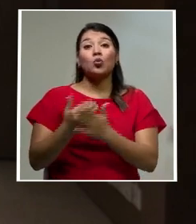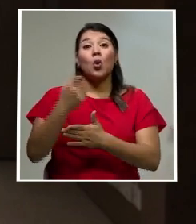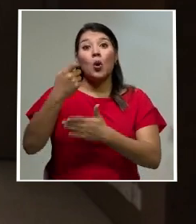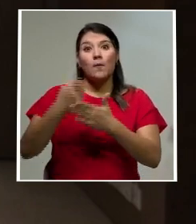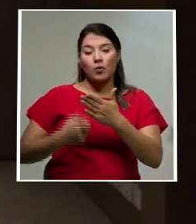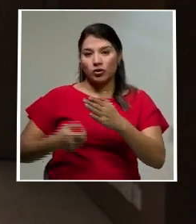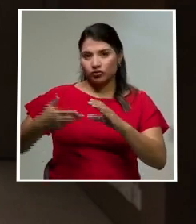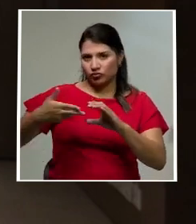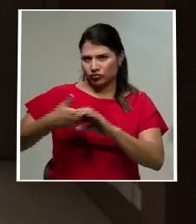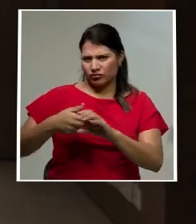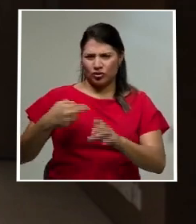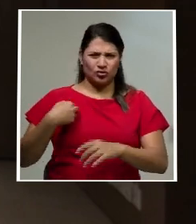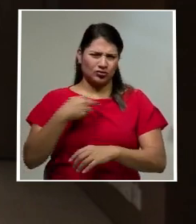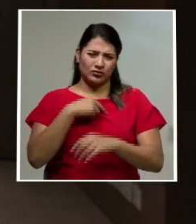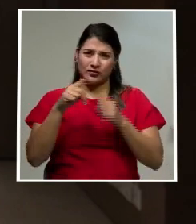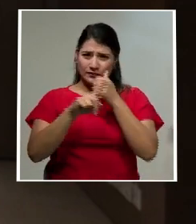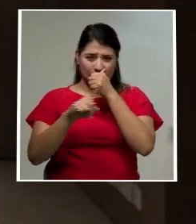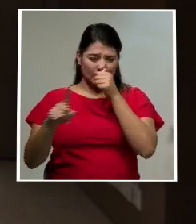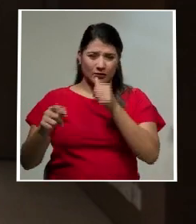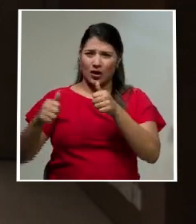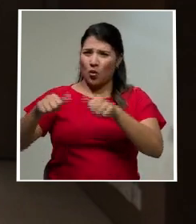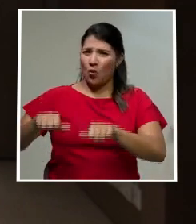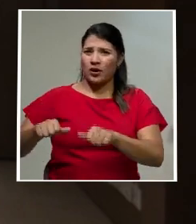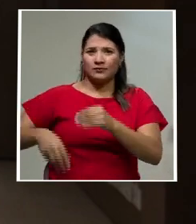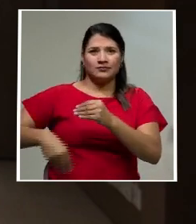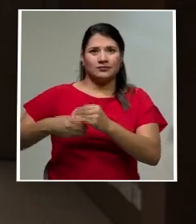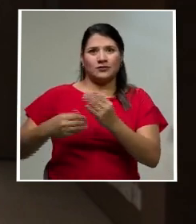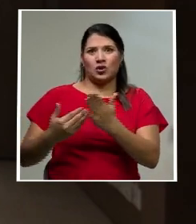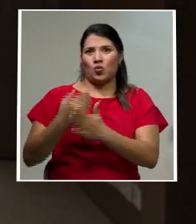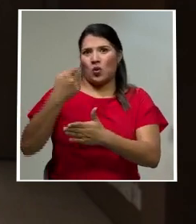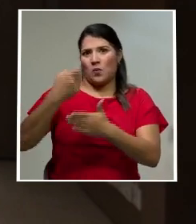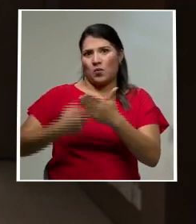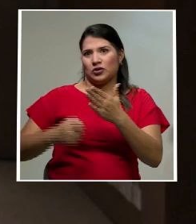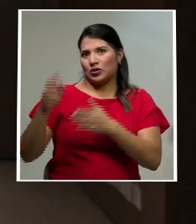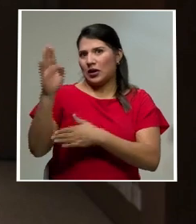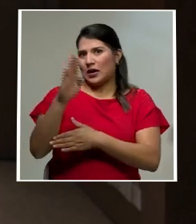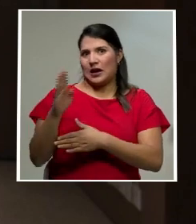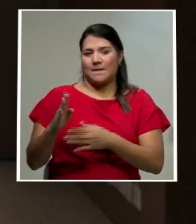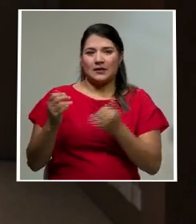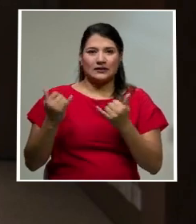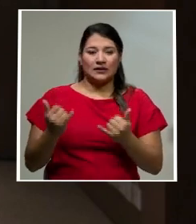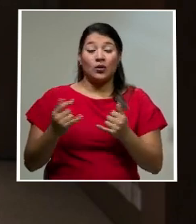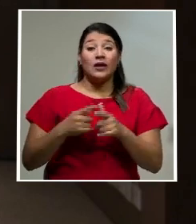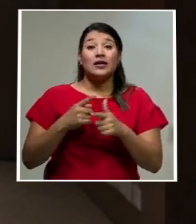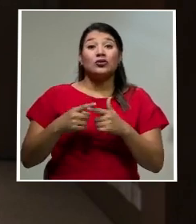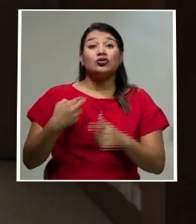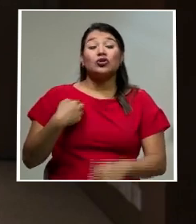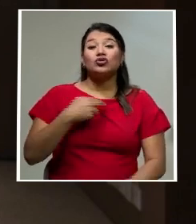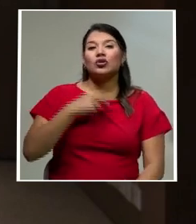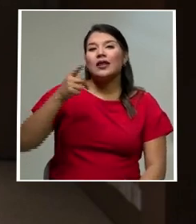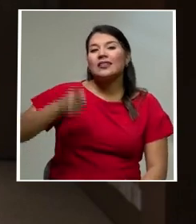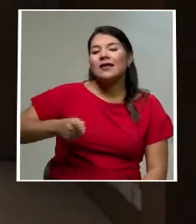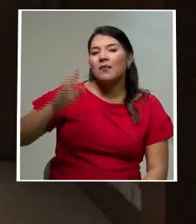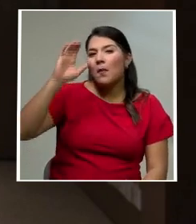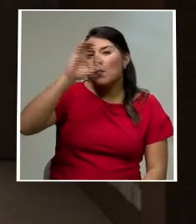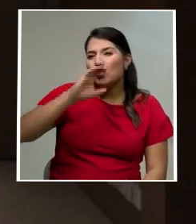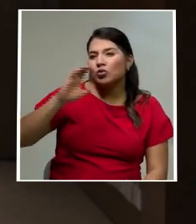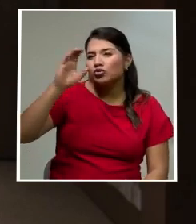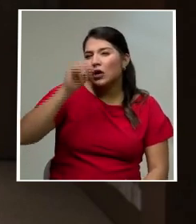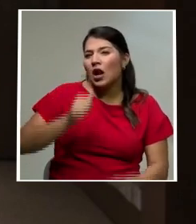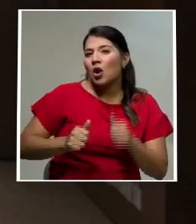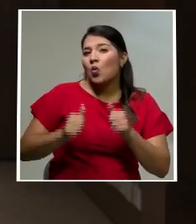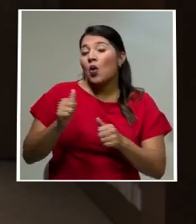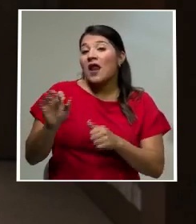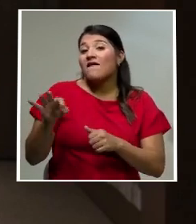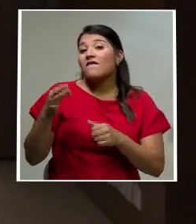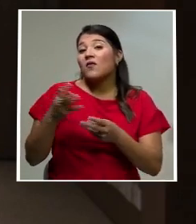estamos de acuerdo en tener un nuevo impuesto jamás en estos momentos, por lo cual tenemos que buscar procedimentalmente cuál es la ruta